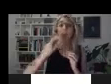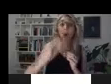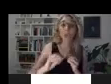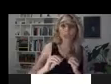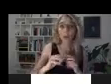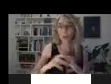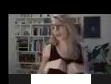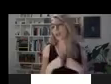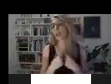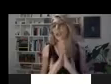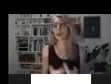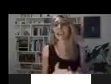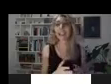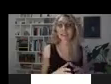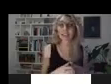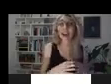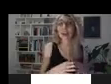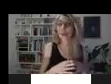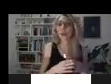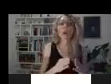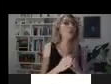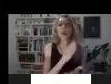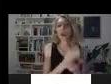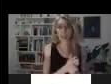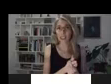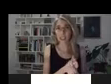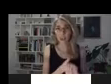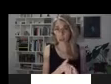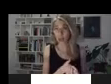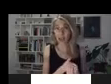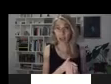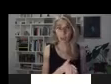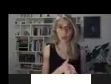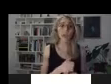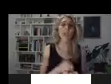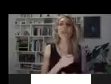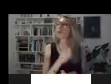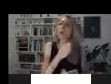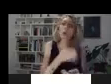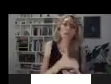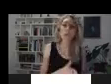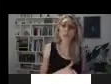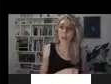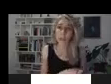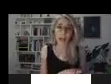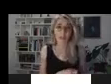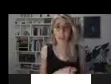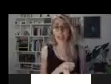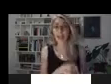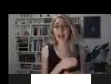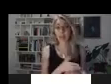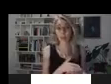en Bogotá, cuando se lleva adelante Argo, solo se desarrolla Argo, y solo es